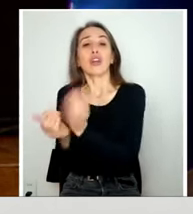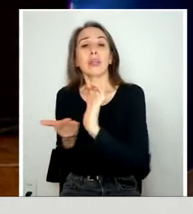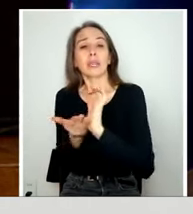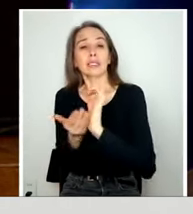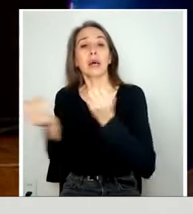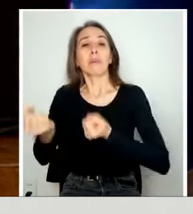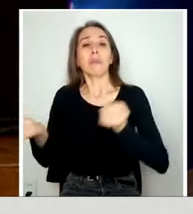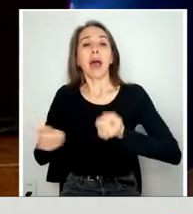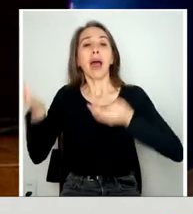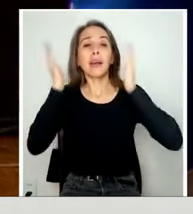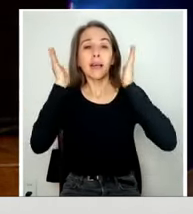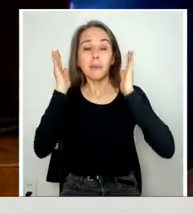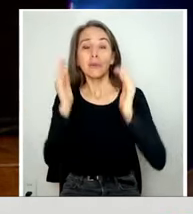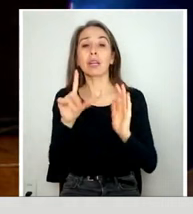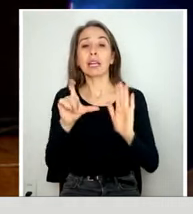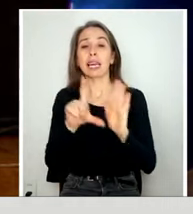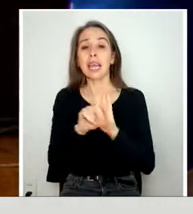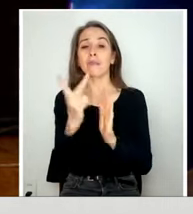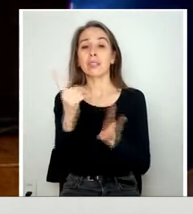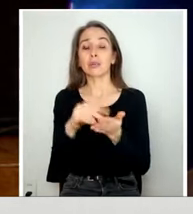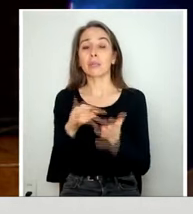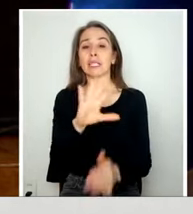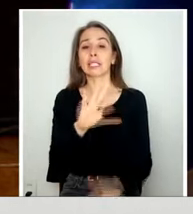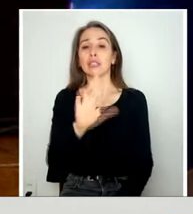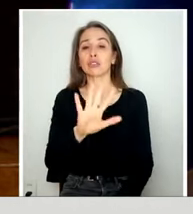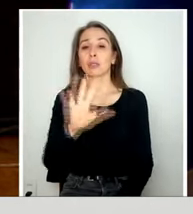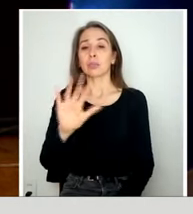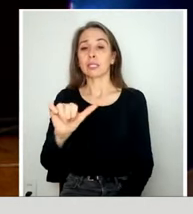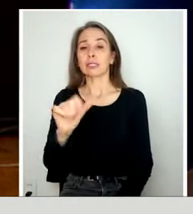21.256 y 21.323